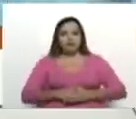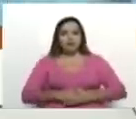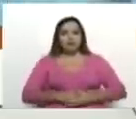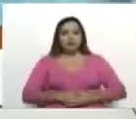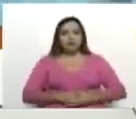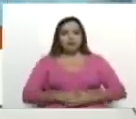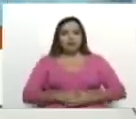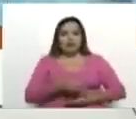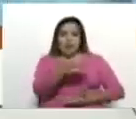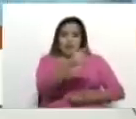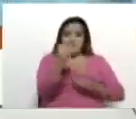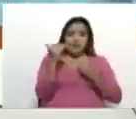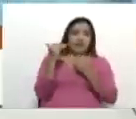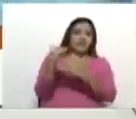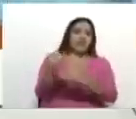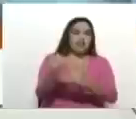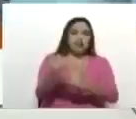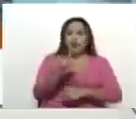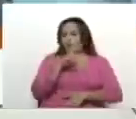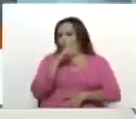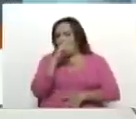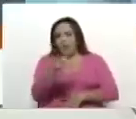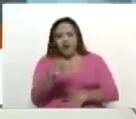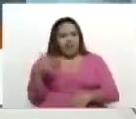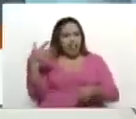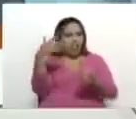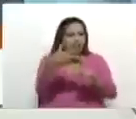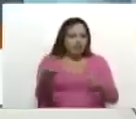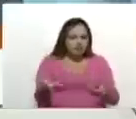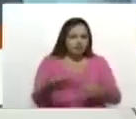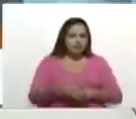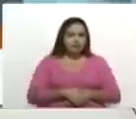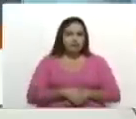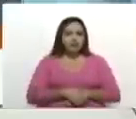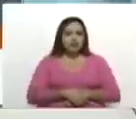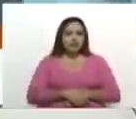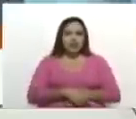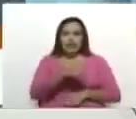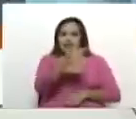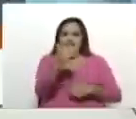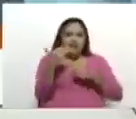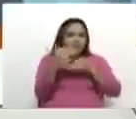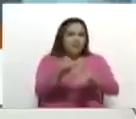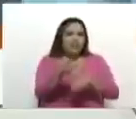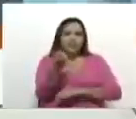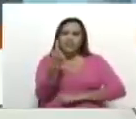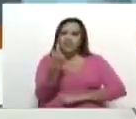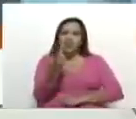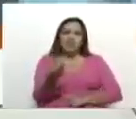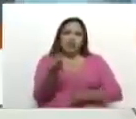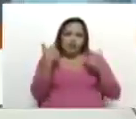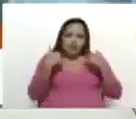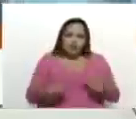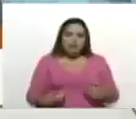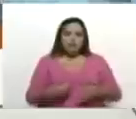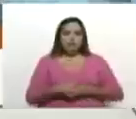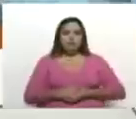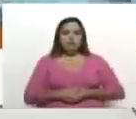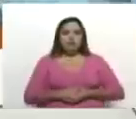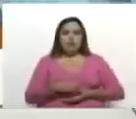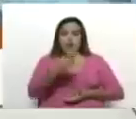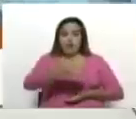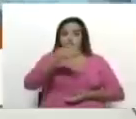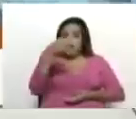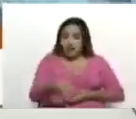a ese nivel a ese nivel de barbarie a ese nivel de ignominia y es